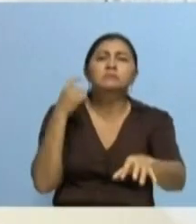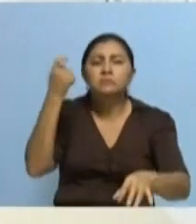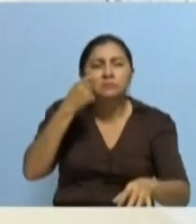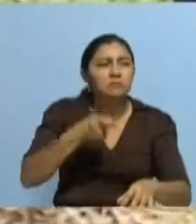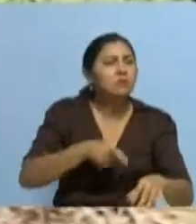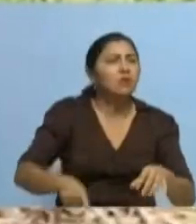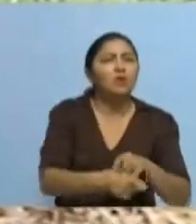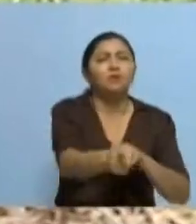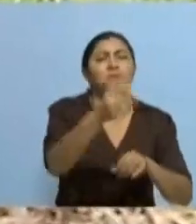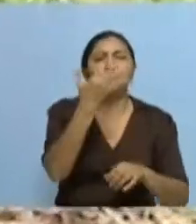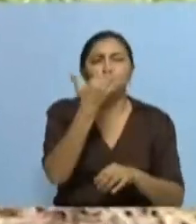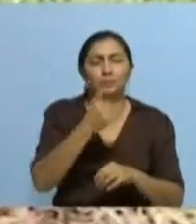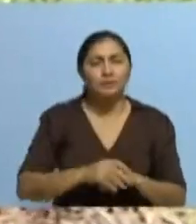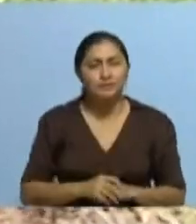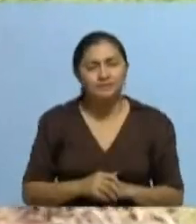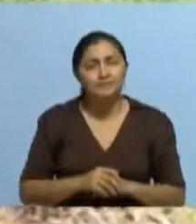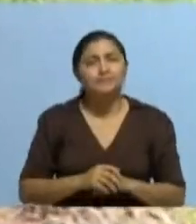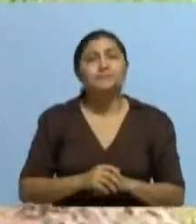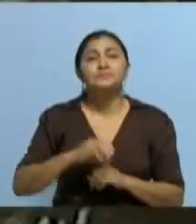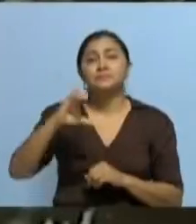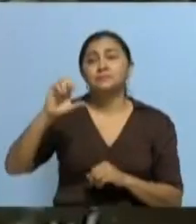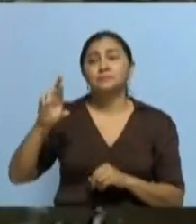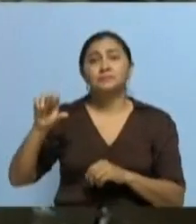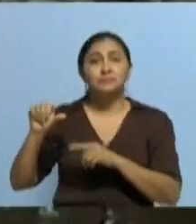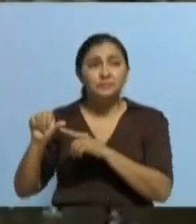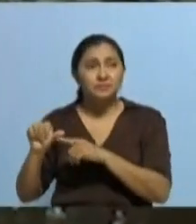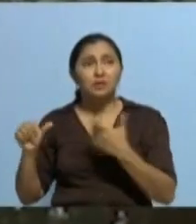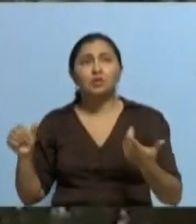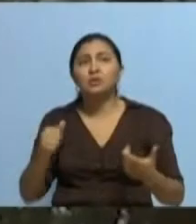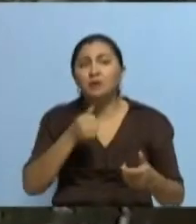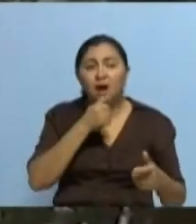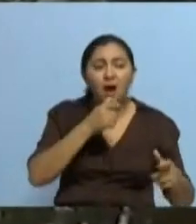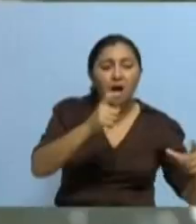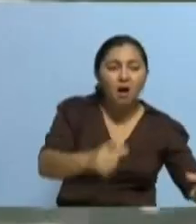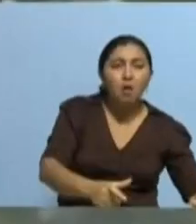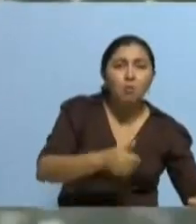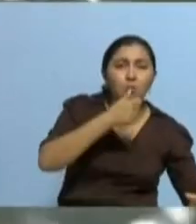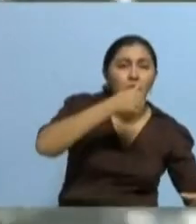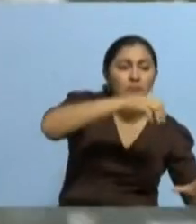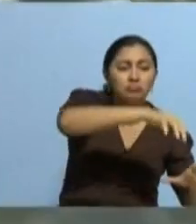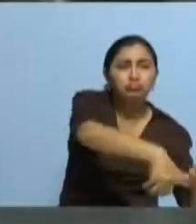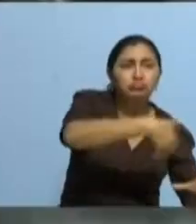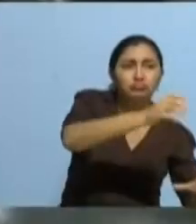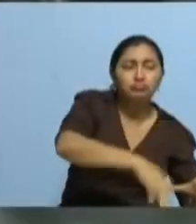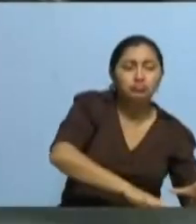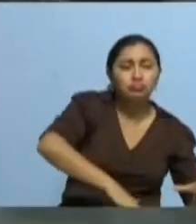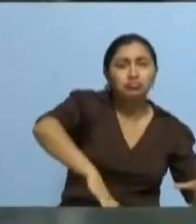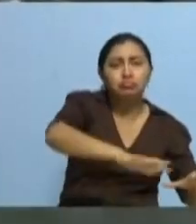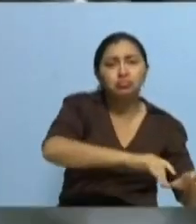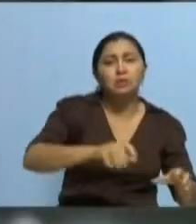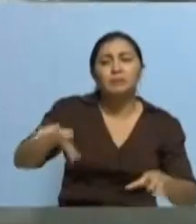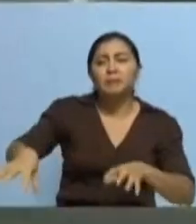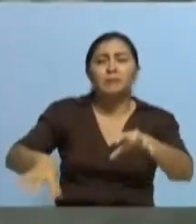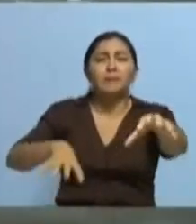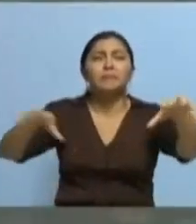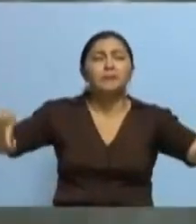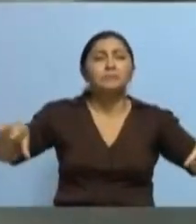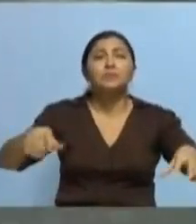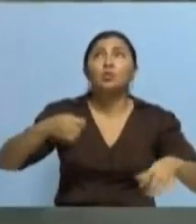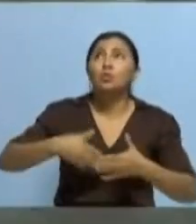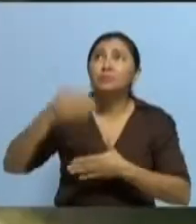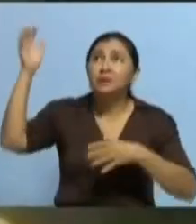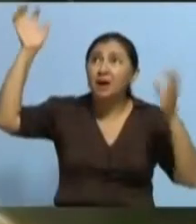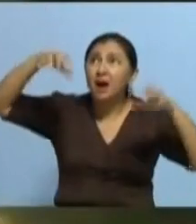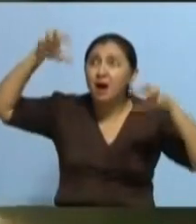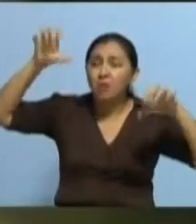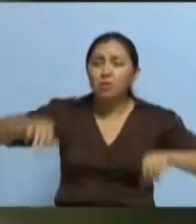alimento en otra zona. La CRA está adecuando pozos en algunas fincas para que cuando empiecen las lluvias, los animales puedan tener agua